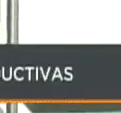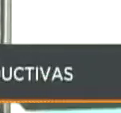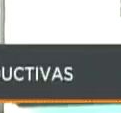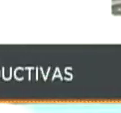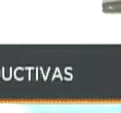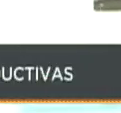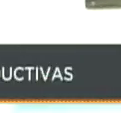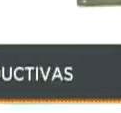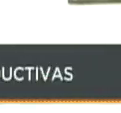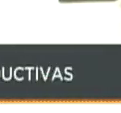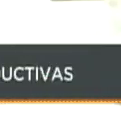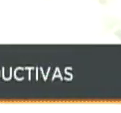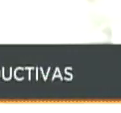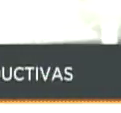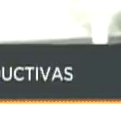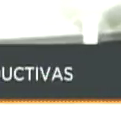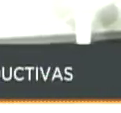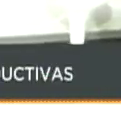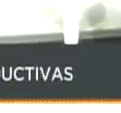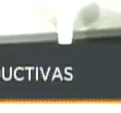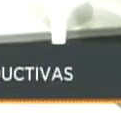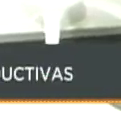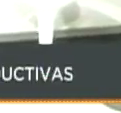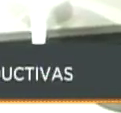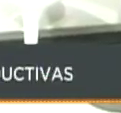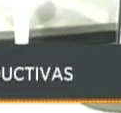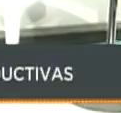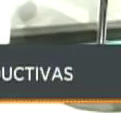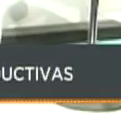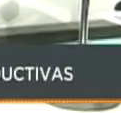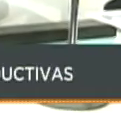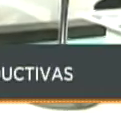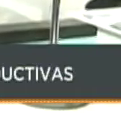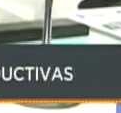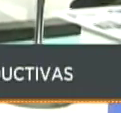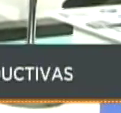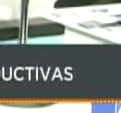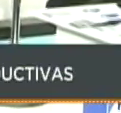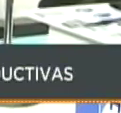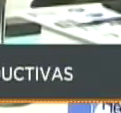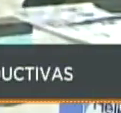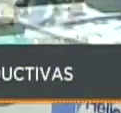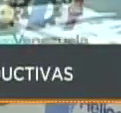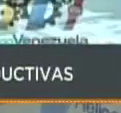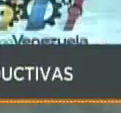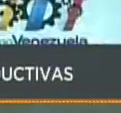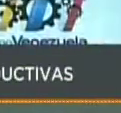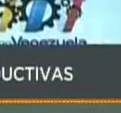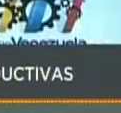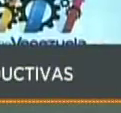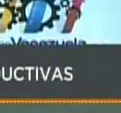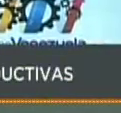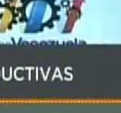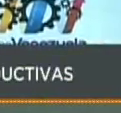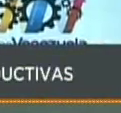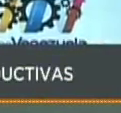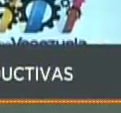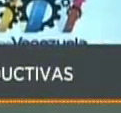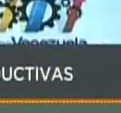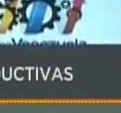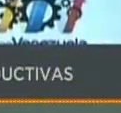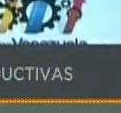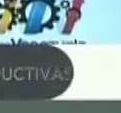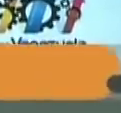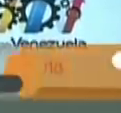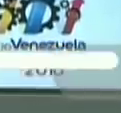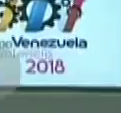caprichos infantiles. Hace acto de presencia en el presidio ubicado en el área de los stands del motor